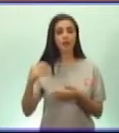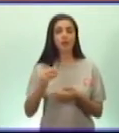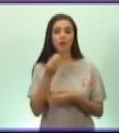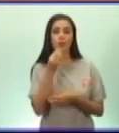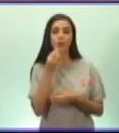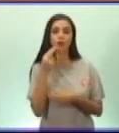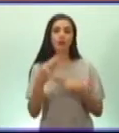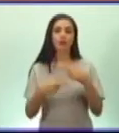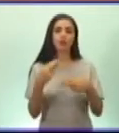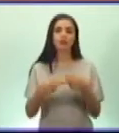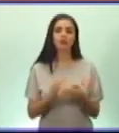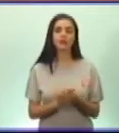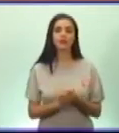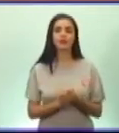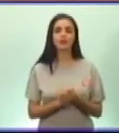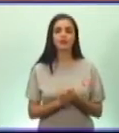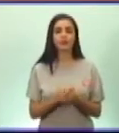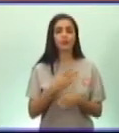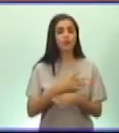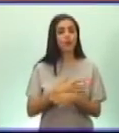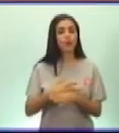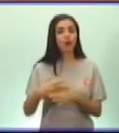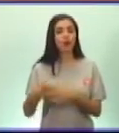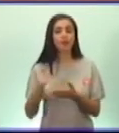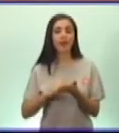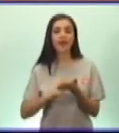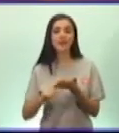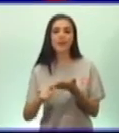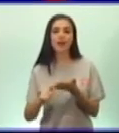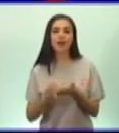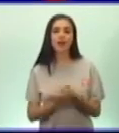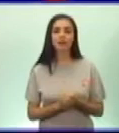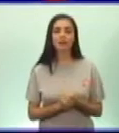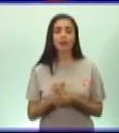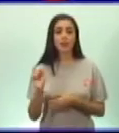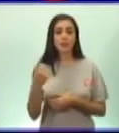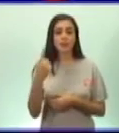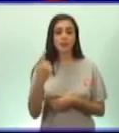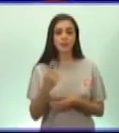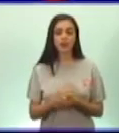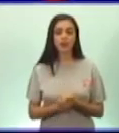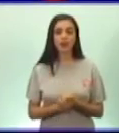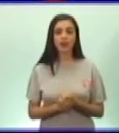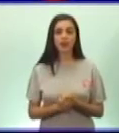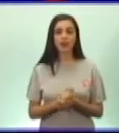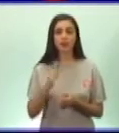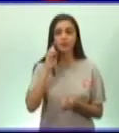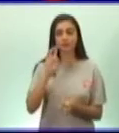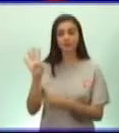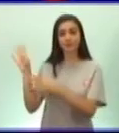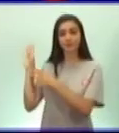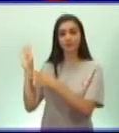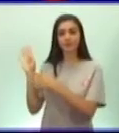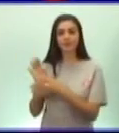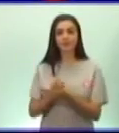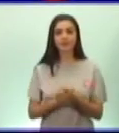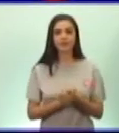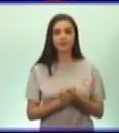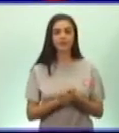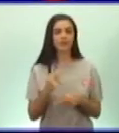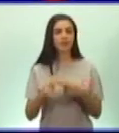estar realizando durante la semana. La primera actividad que aparece ahí en pantalla, van a